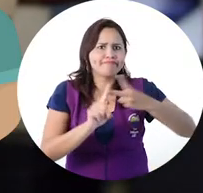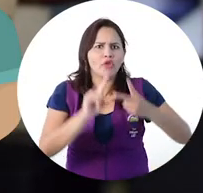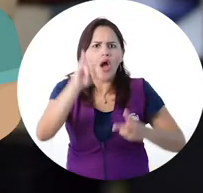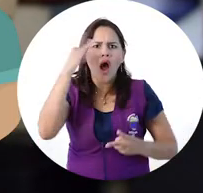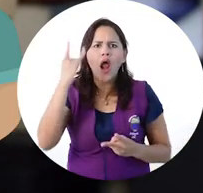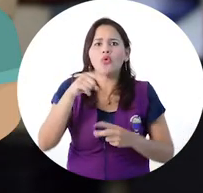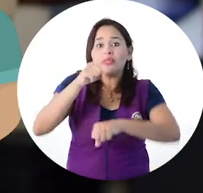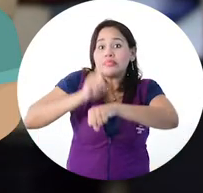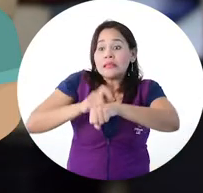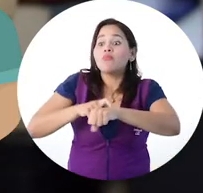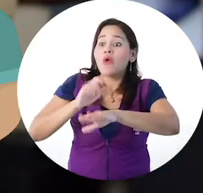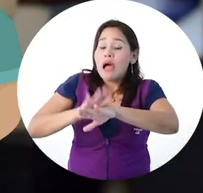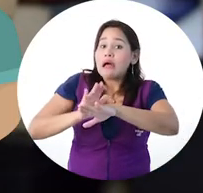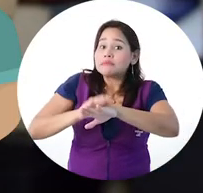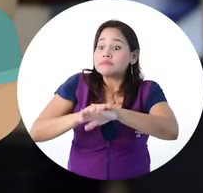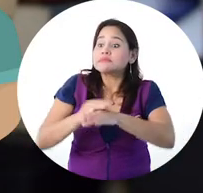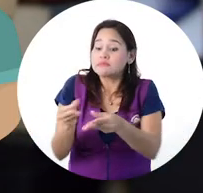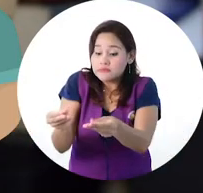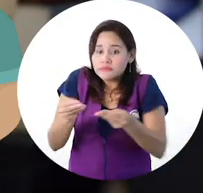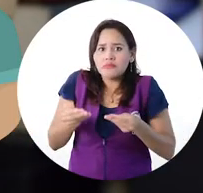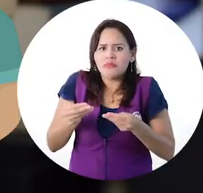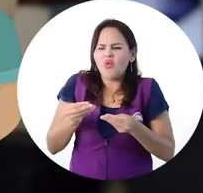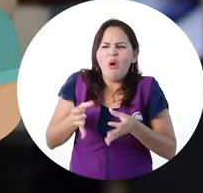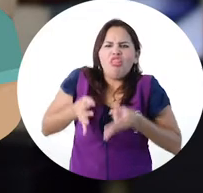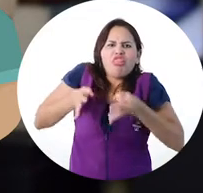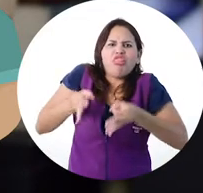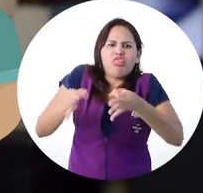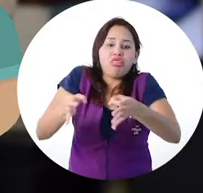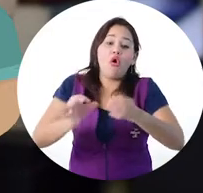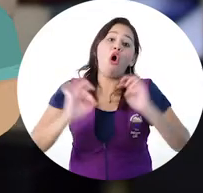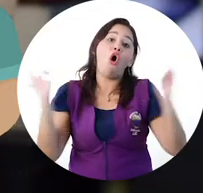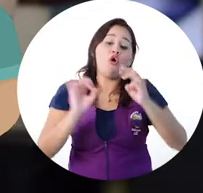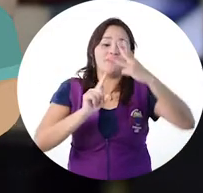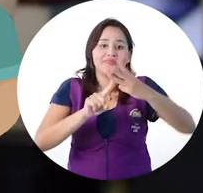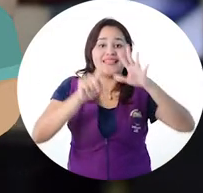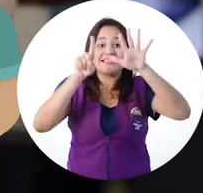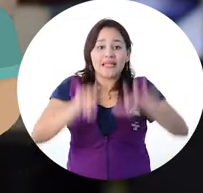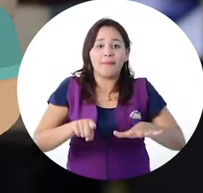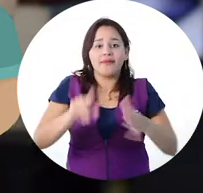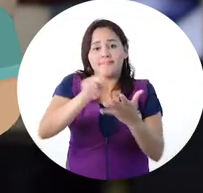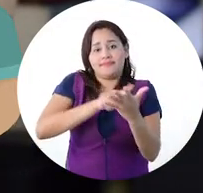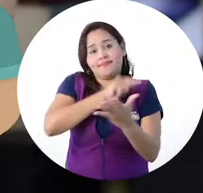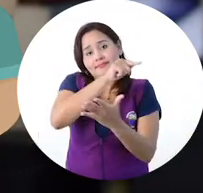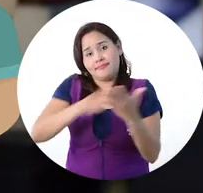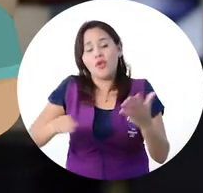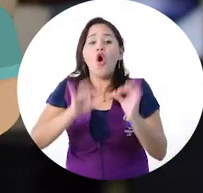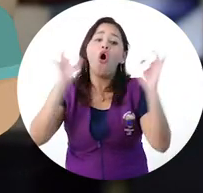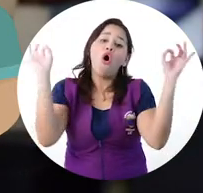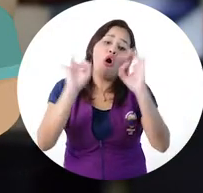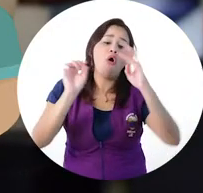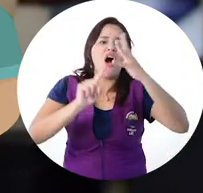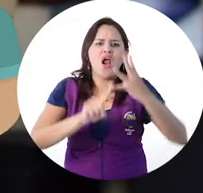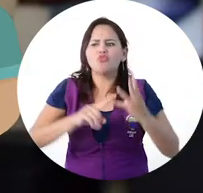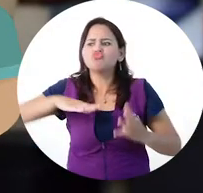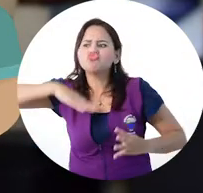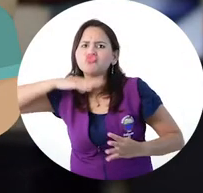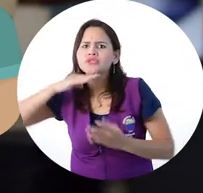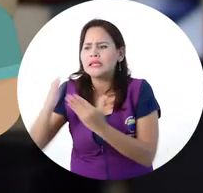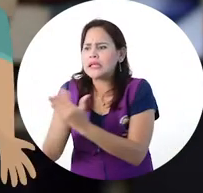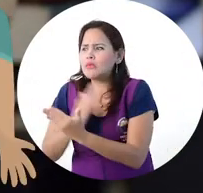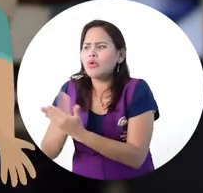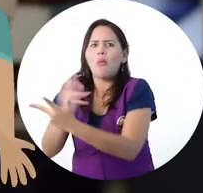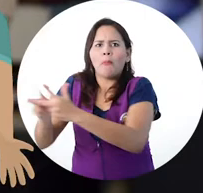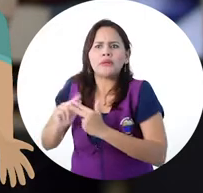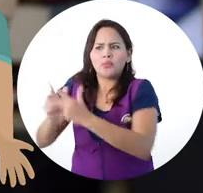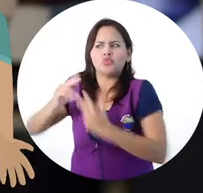que esté sancionado por no haber devuelto un material en los tiempos establecidos que hayas cancelado el semestre o que tengas más de tres materiales